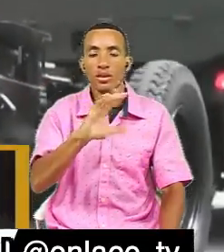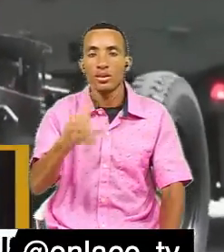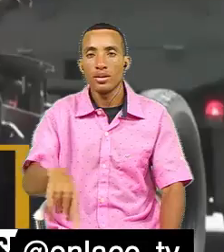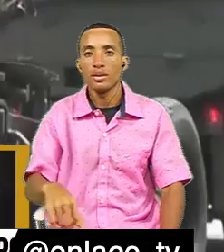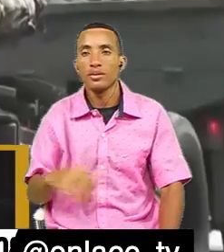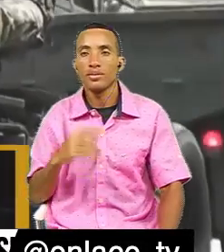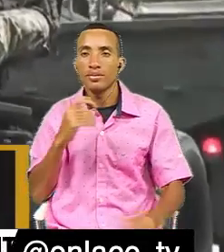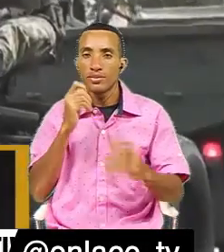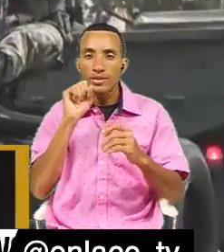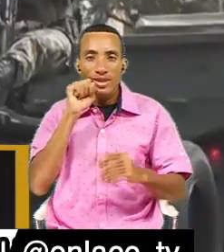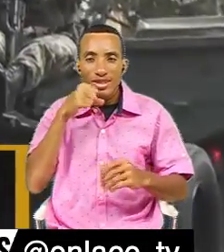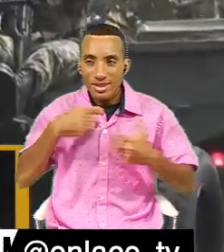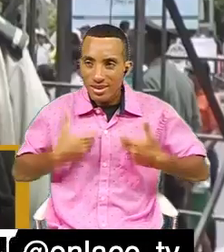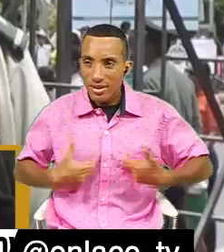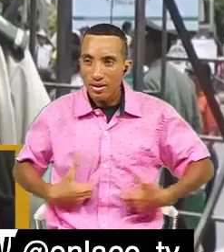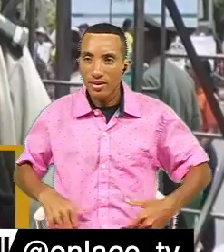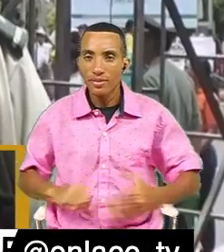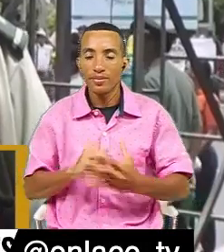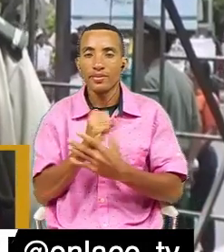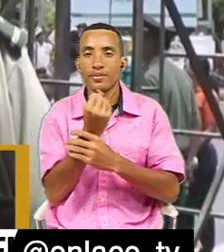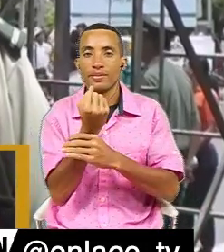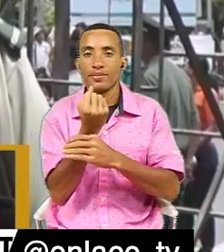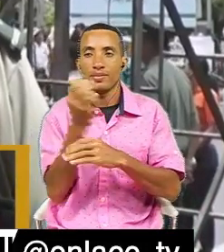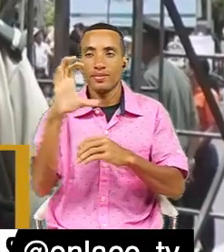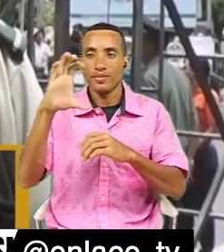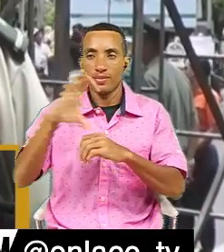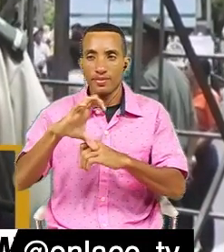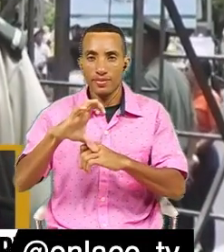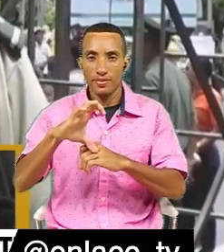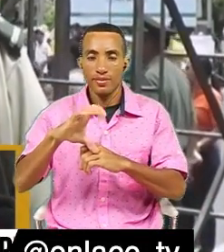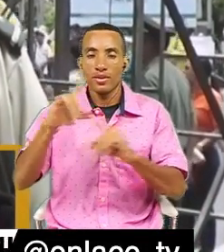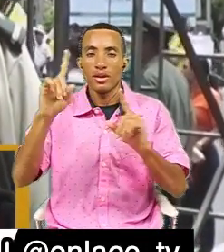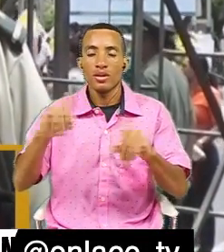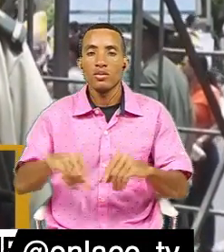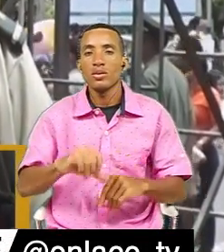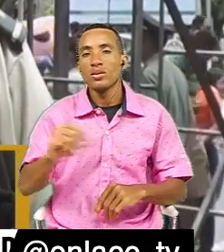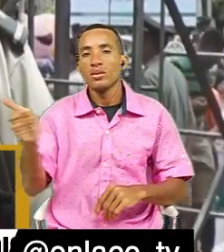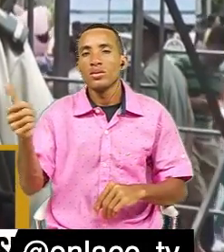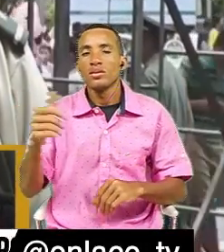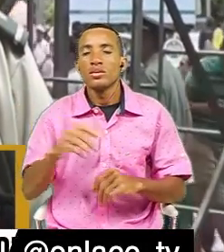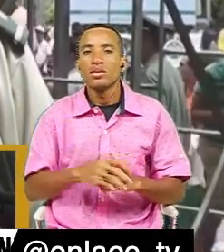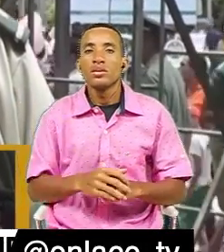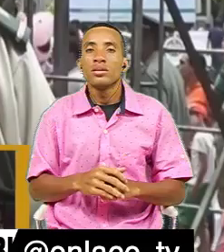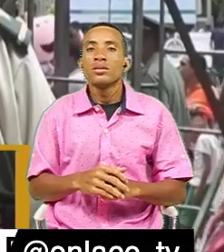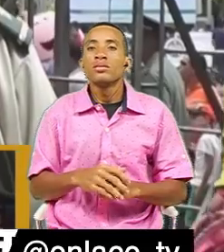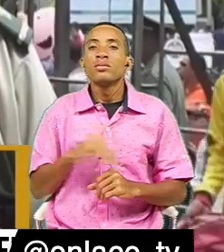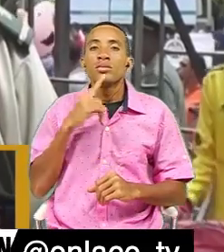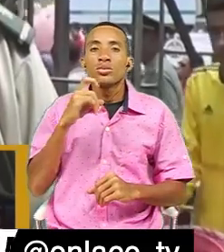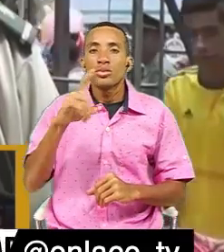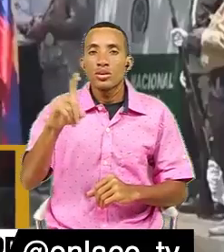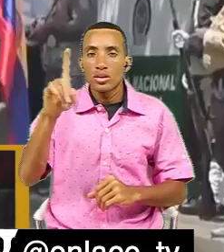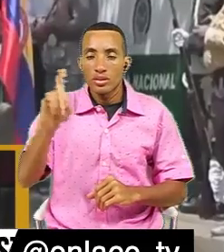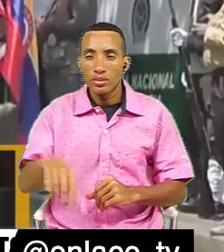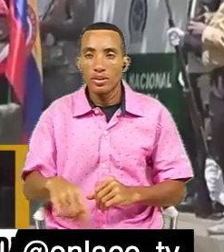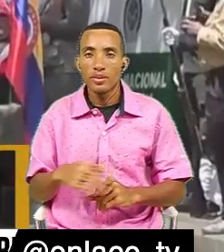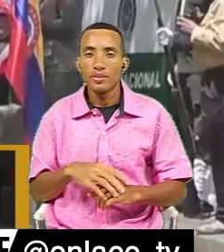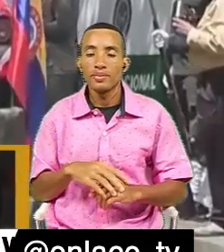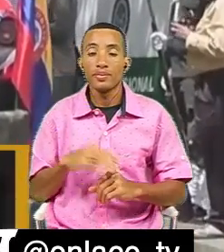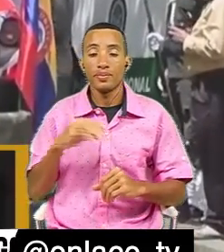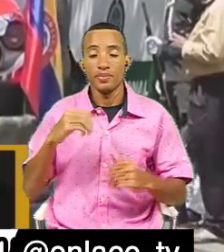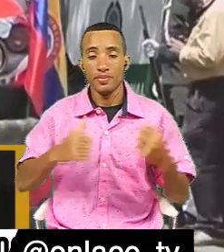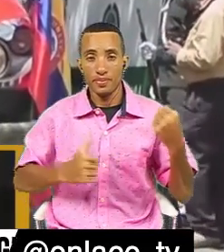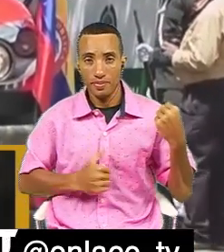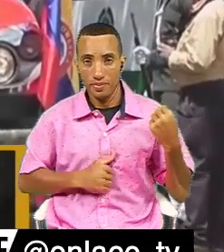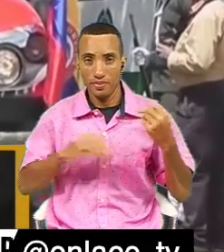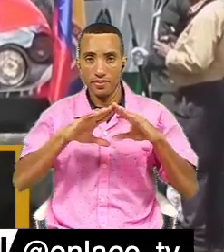Asimismo participó bomberos de la ciudad de Bucaramanga y el Colegio Militar Santander. En el